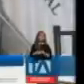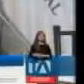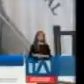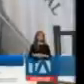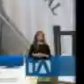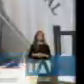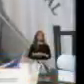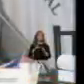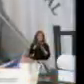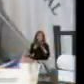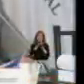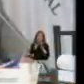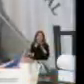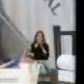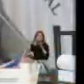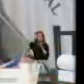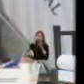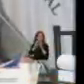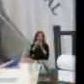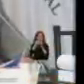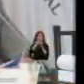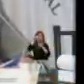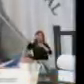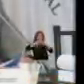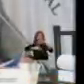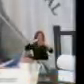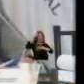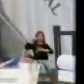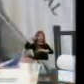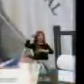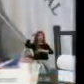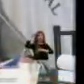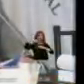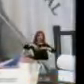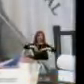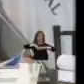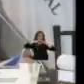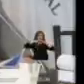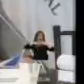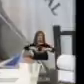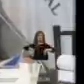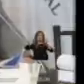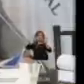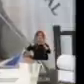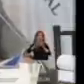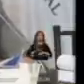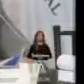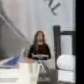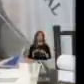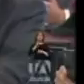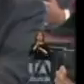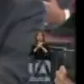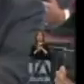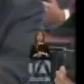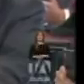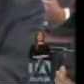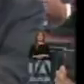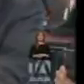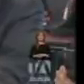menos del 5% de la nómina total del gobierno, que ha crecido de manera importante en los últimos años. Si